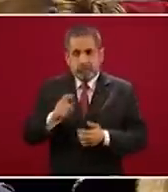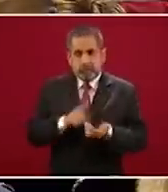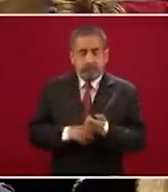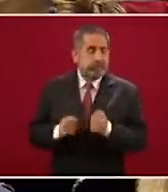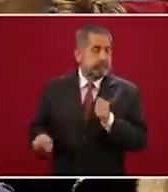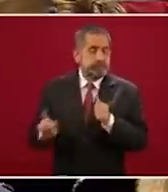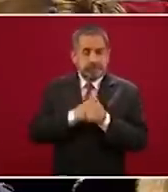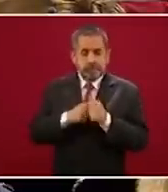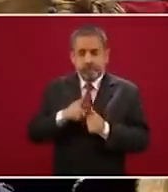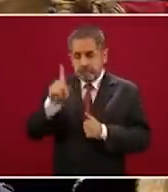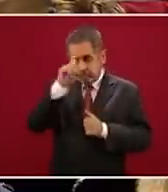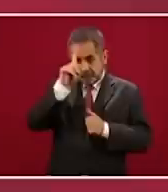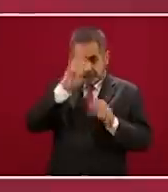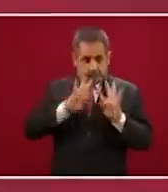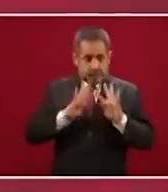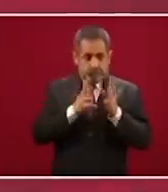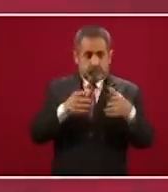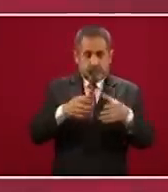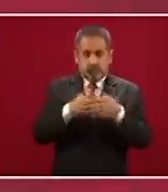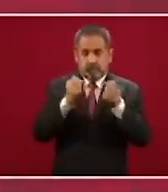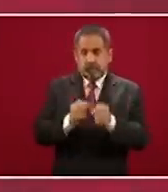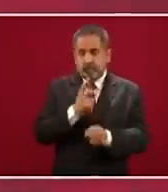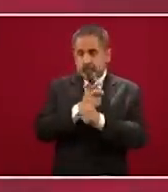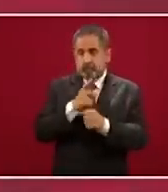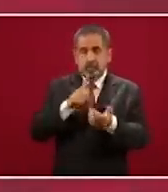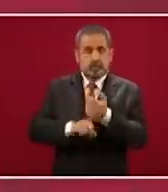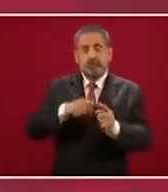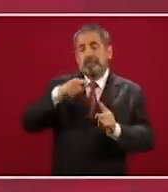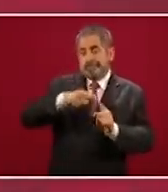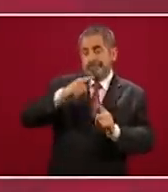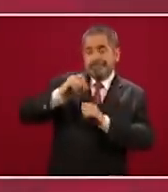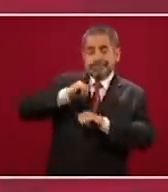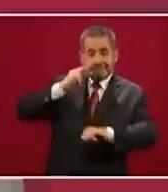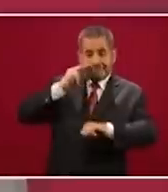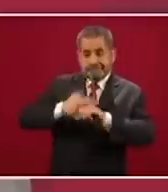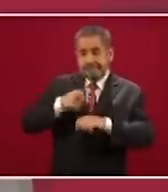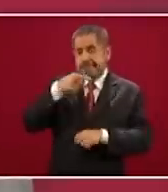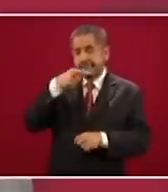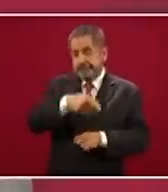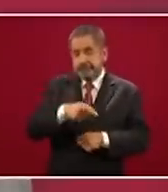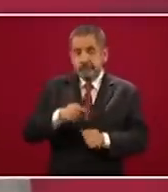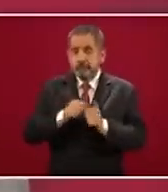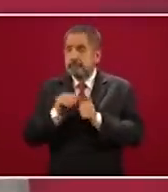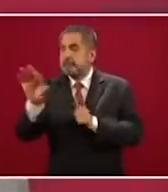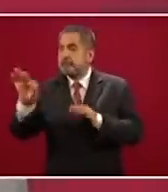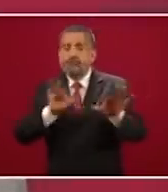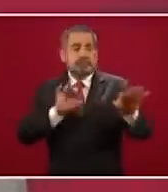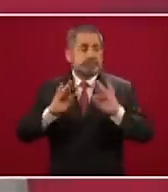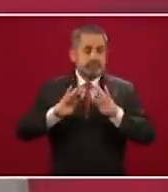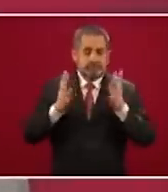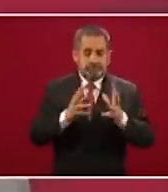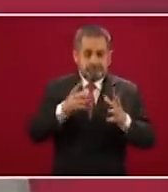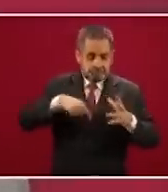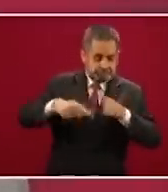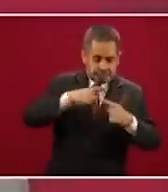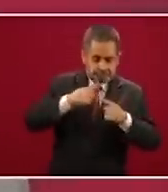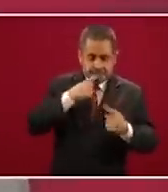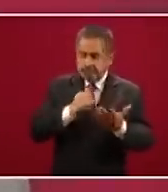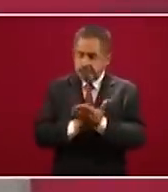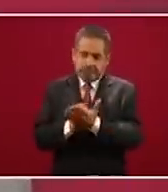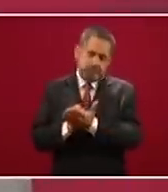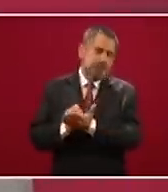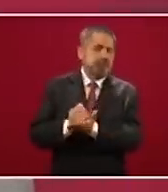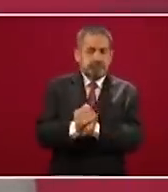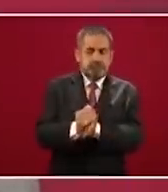Consejo de Salubridad General, que es la única autoridad sanitaria colegiada, tomara cartas